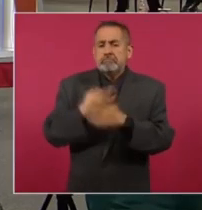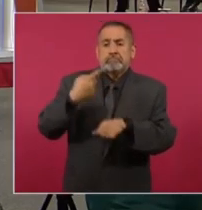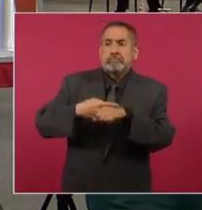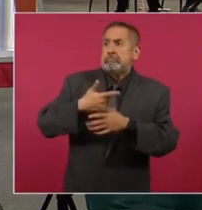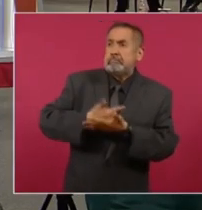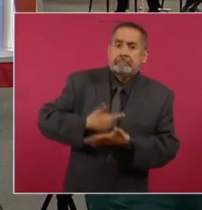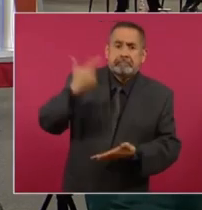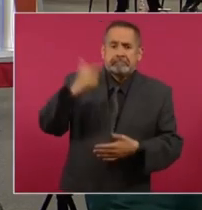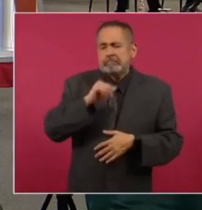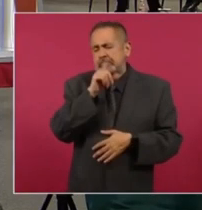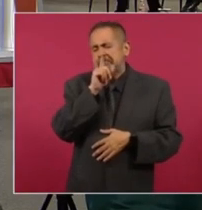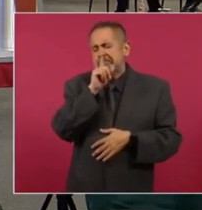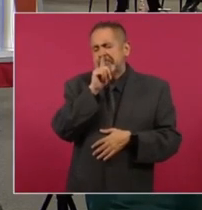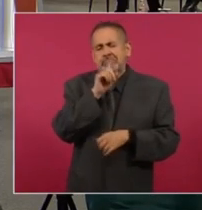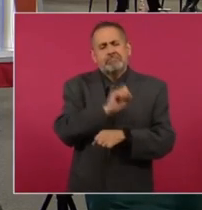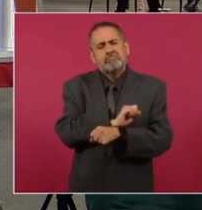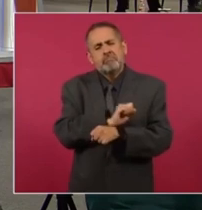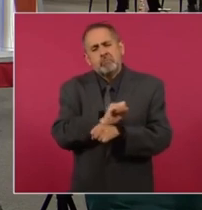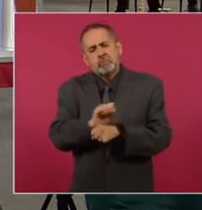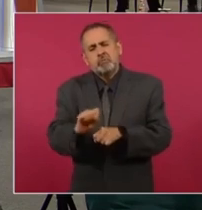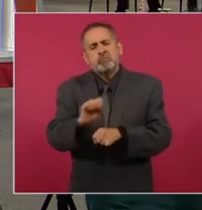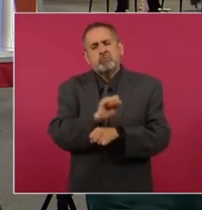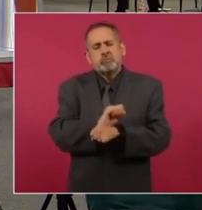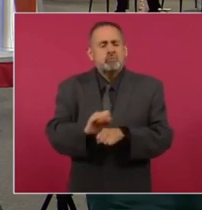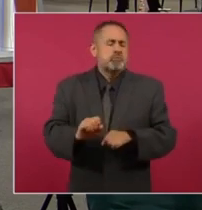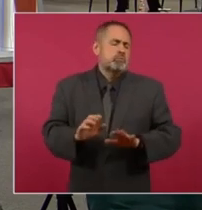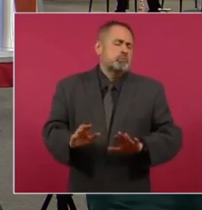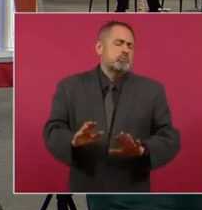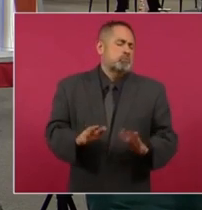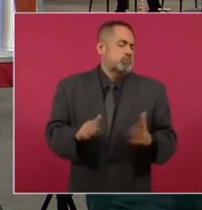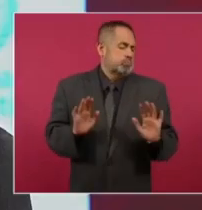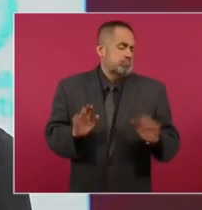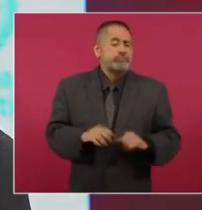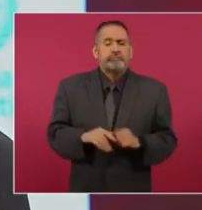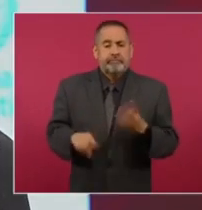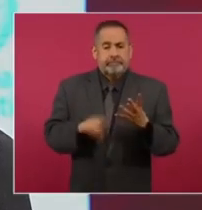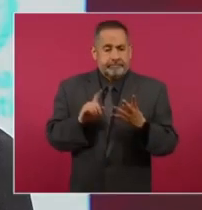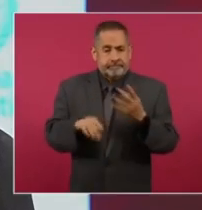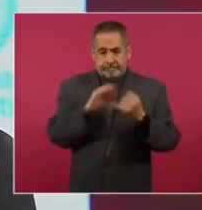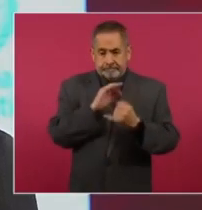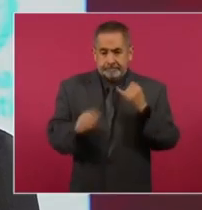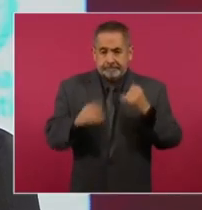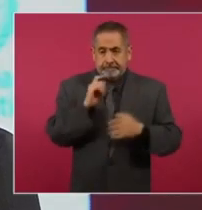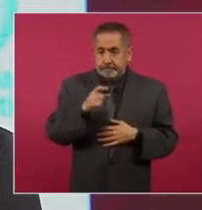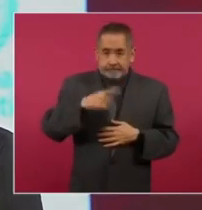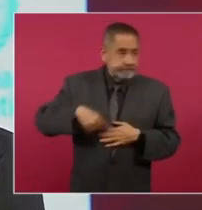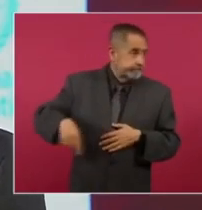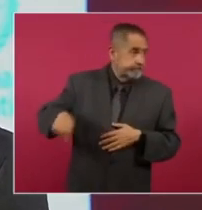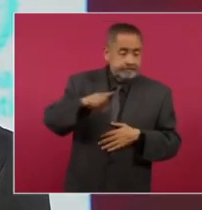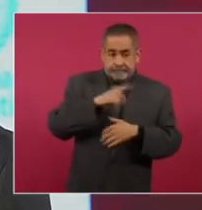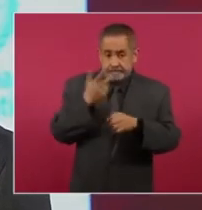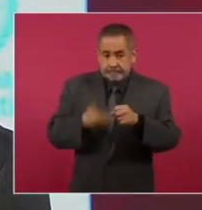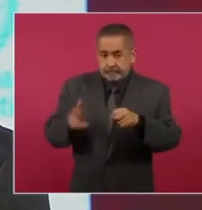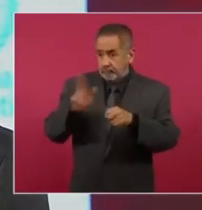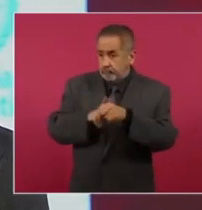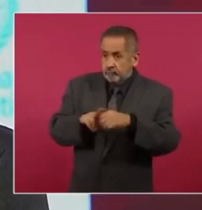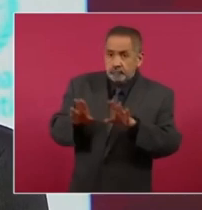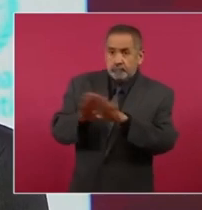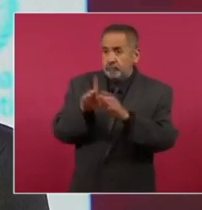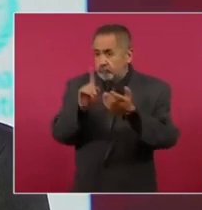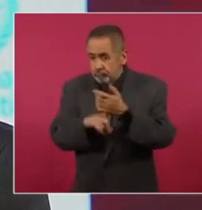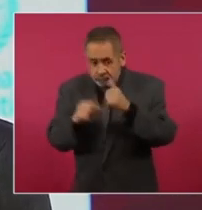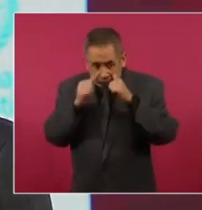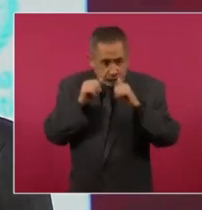capacidad de causar daño grave. Y, por último, que el manejo clínico, el tratamiento de las